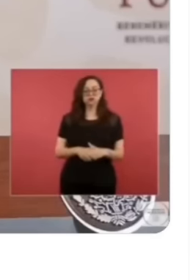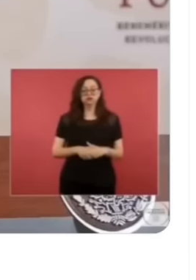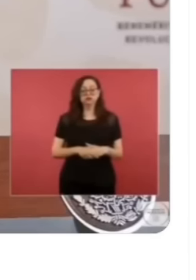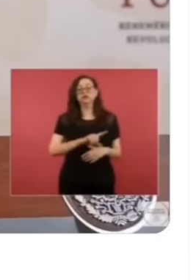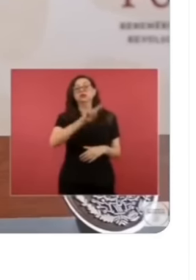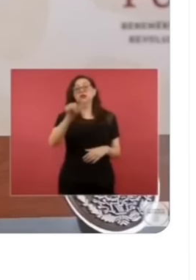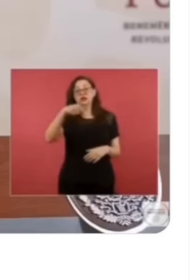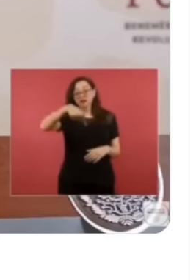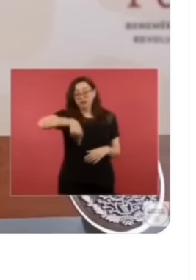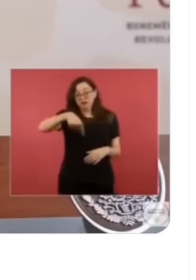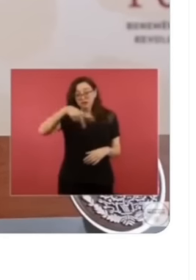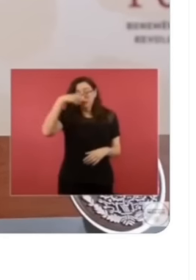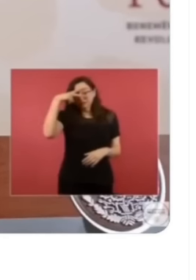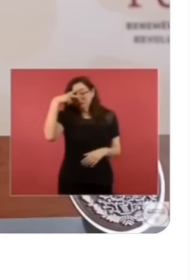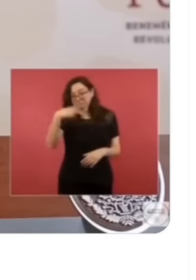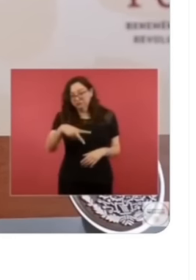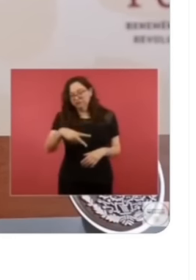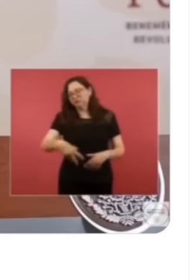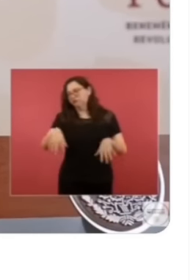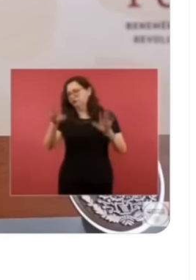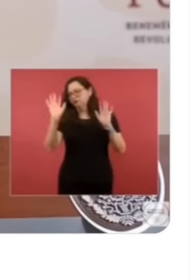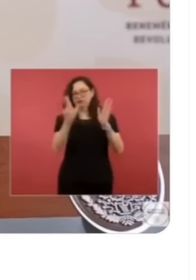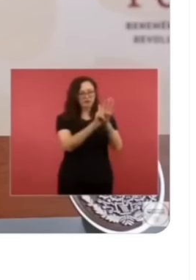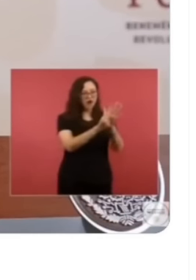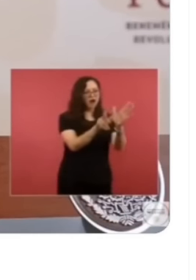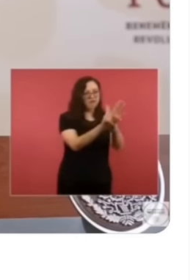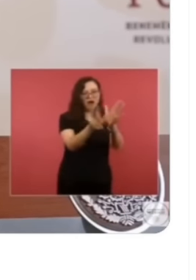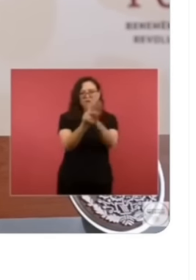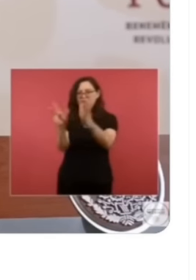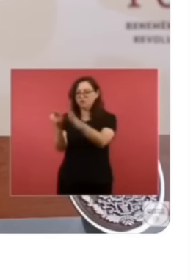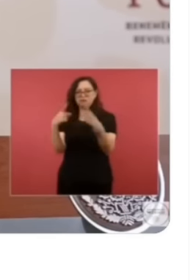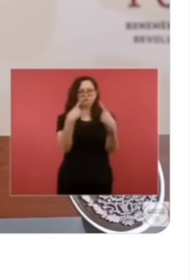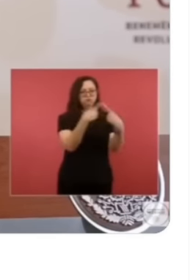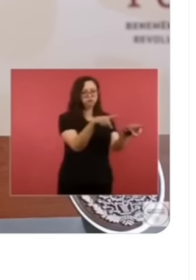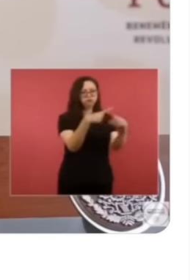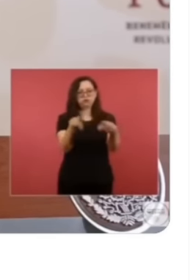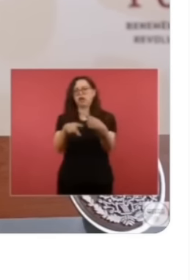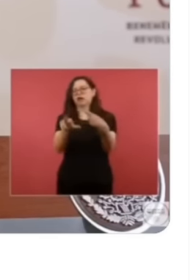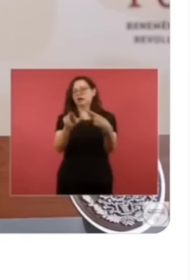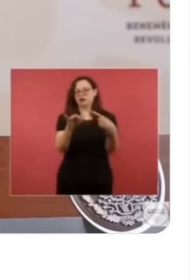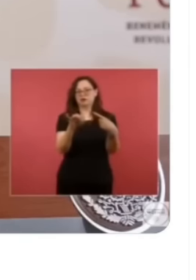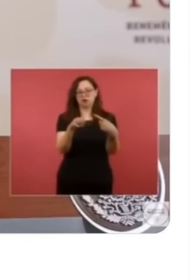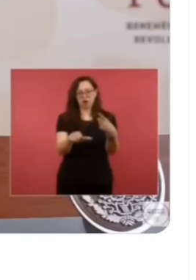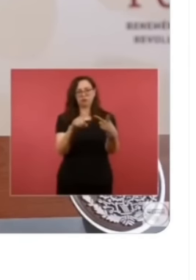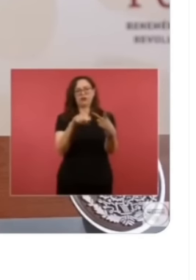Y aquí, Reforma, Carmen Aristegui,